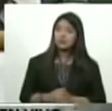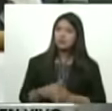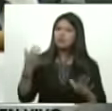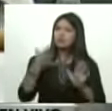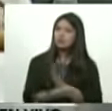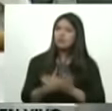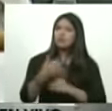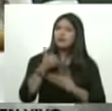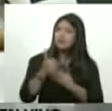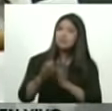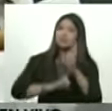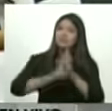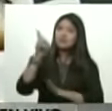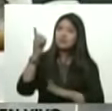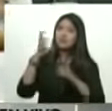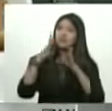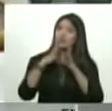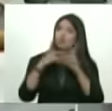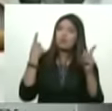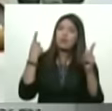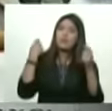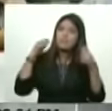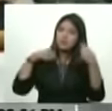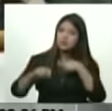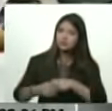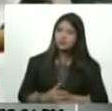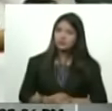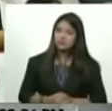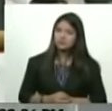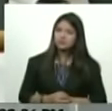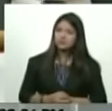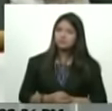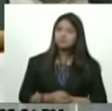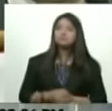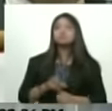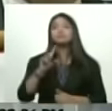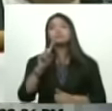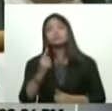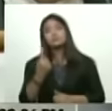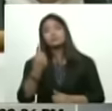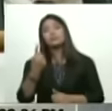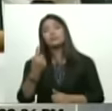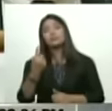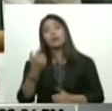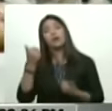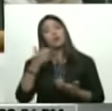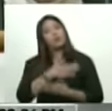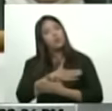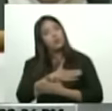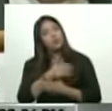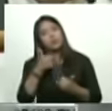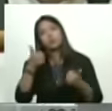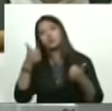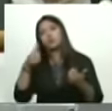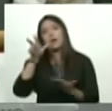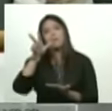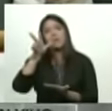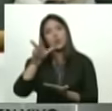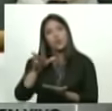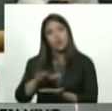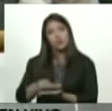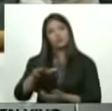del beneficio y el desarrollo de este sector de exportación. Bueno, en primer lugar, de verdad, aplaudo esta aprobación que